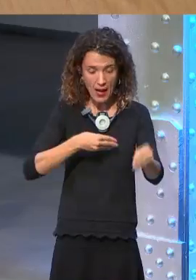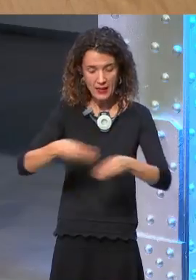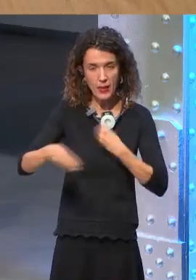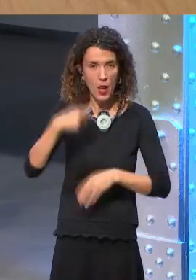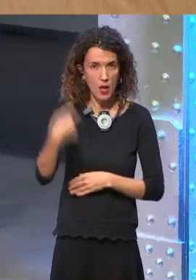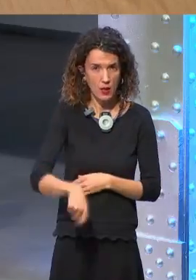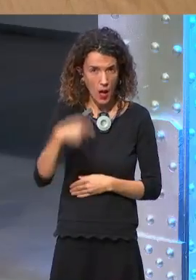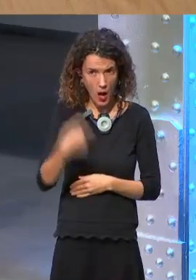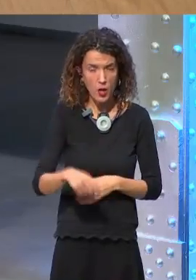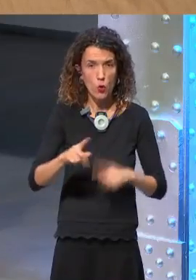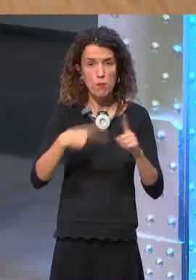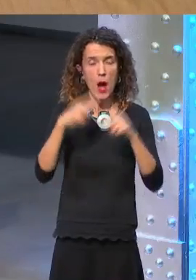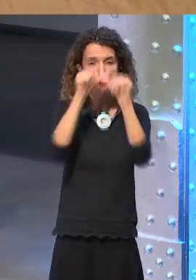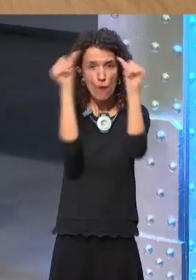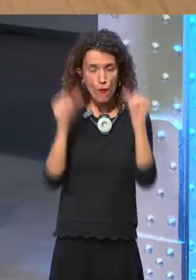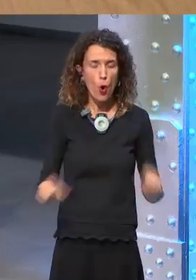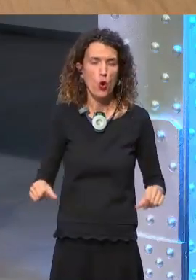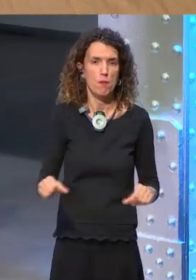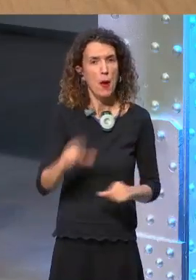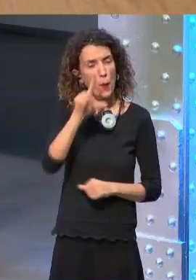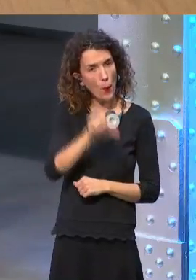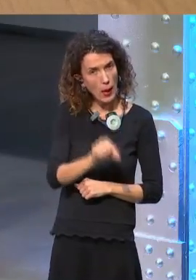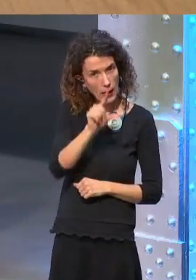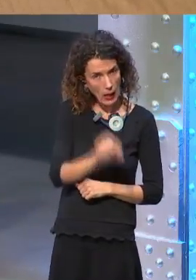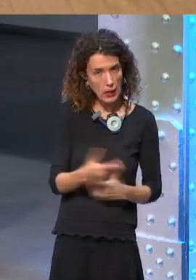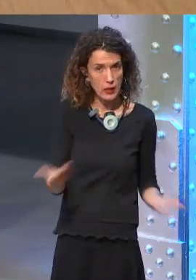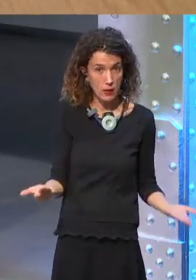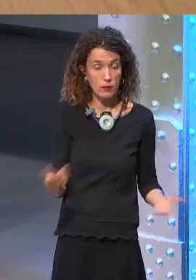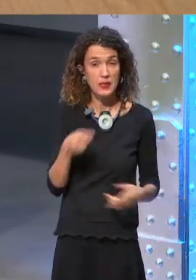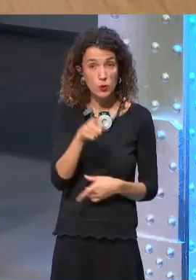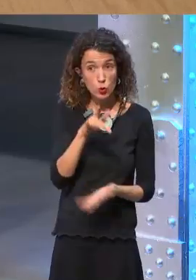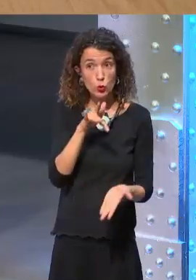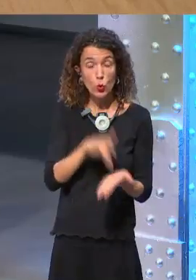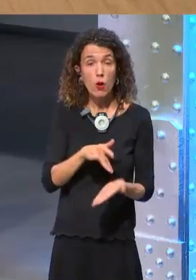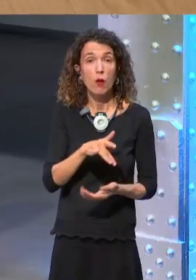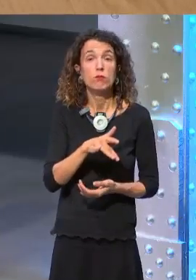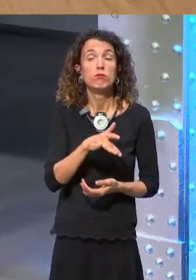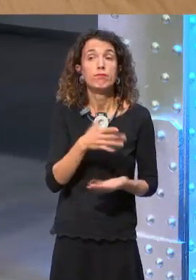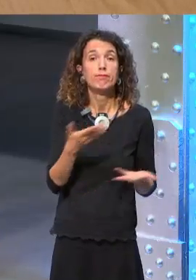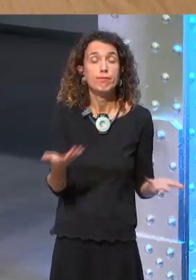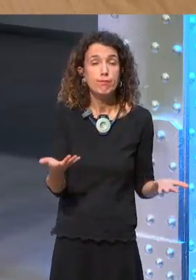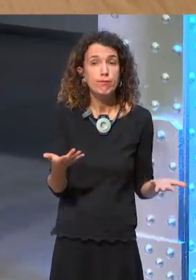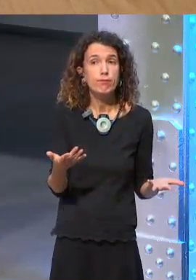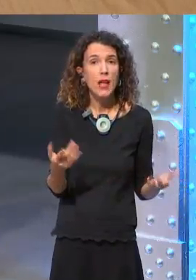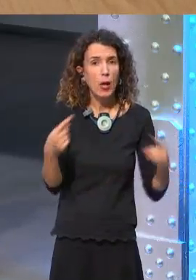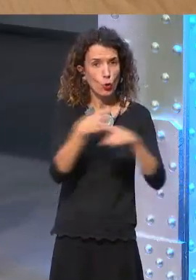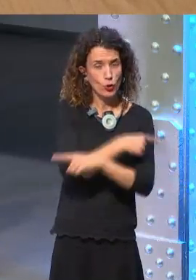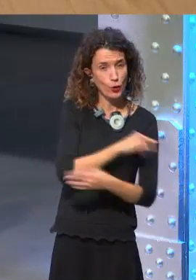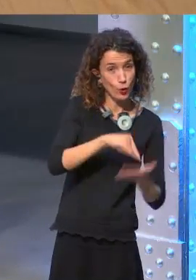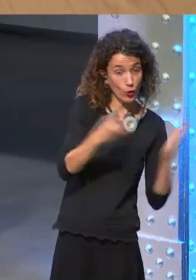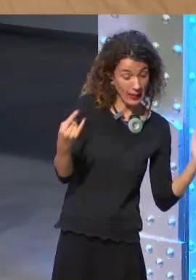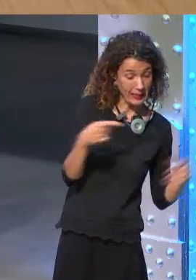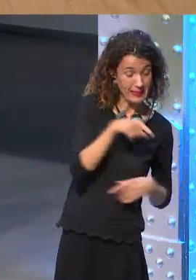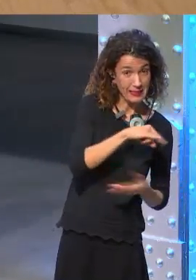son caros y las formas son baratas. Y esto ocurre al contrario de la tecnología.